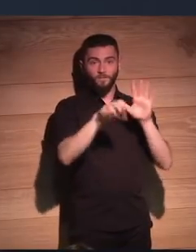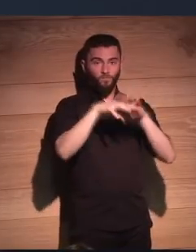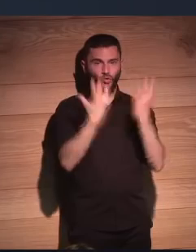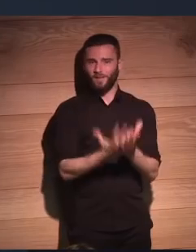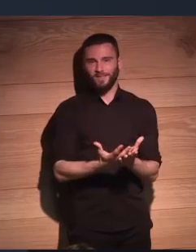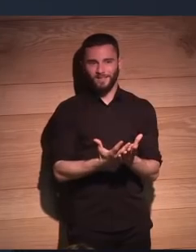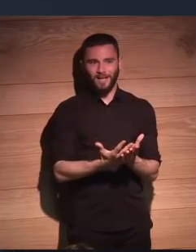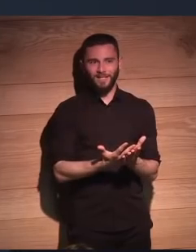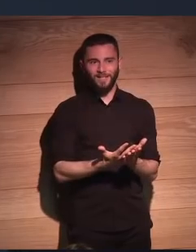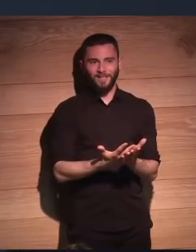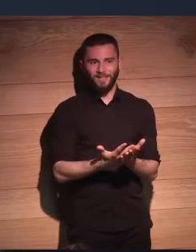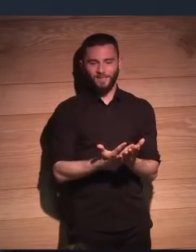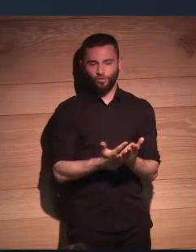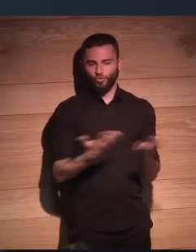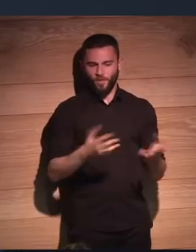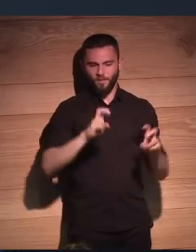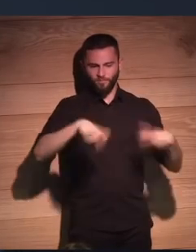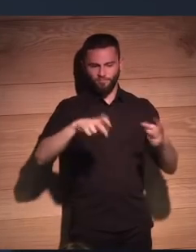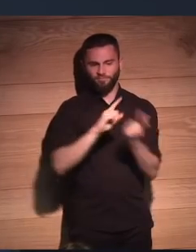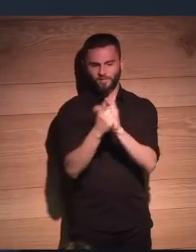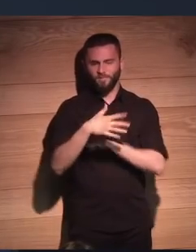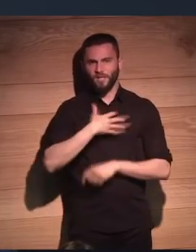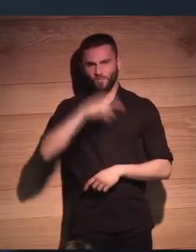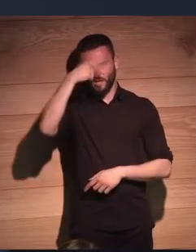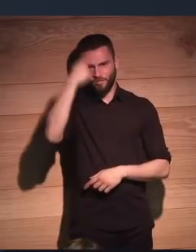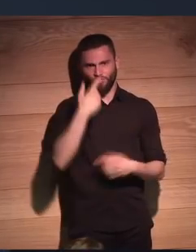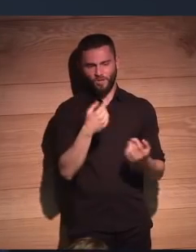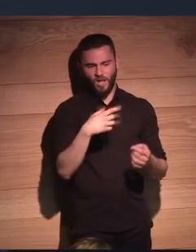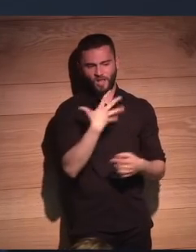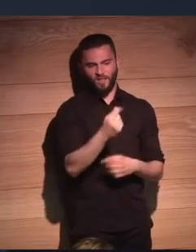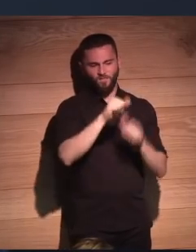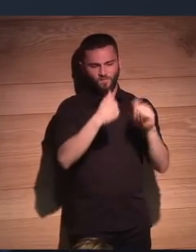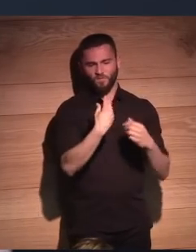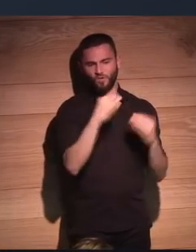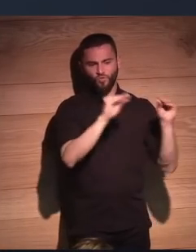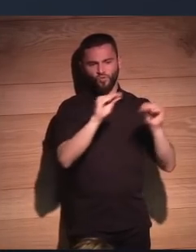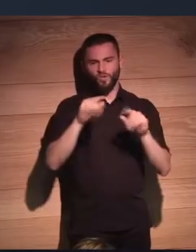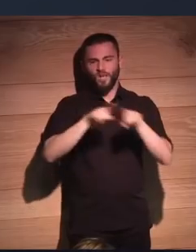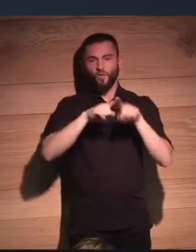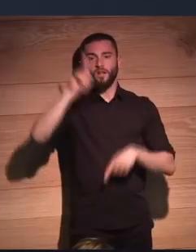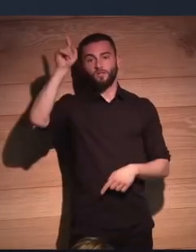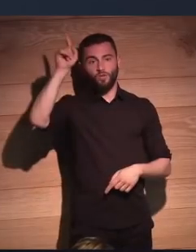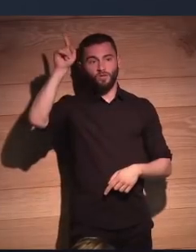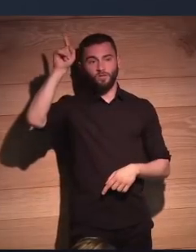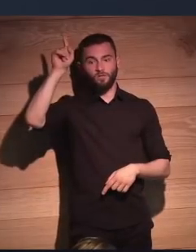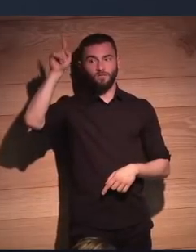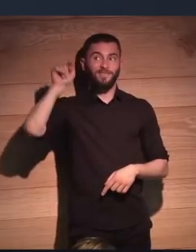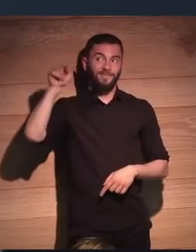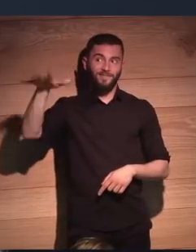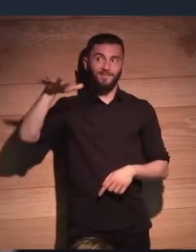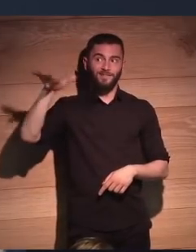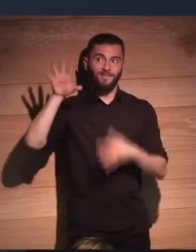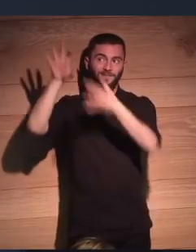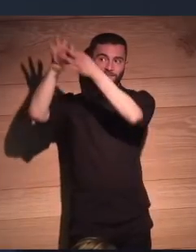tanto absolutamente transformable, ¿no? Es decir, y cada cultura lo entienda, es como con los dioses, ¿no? Es decir, un dios era originario de una zona y